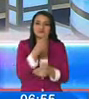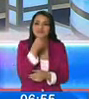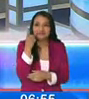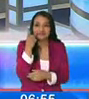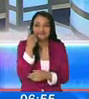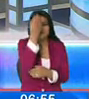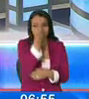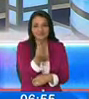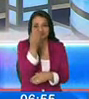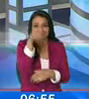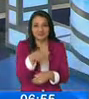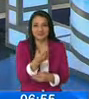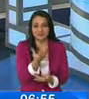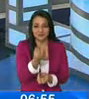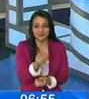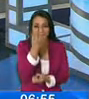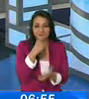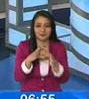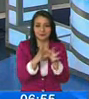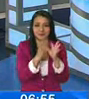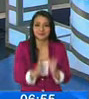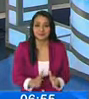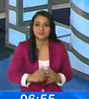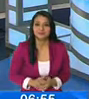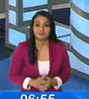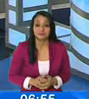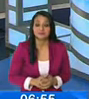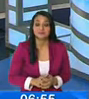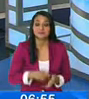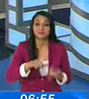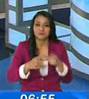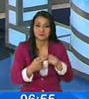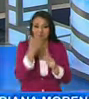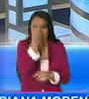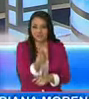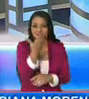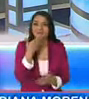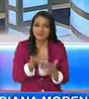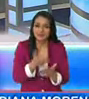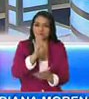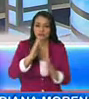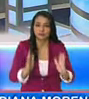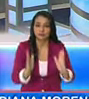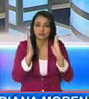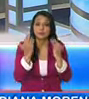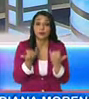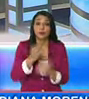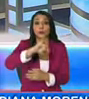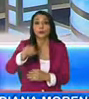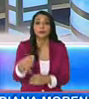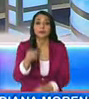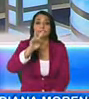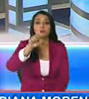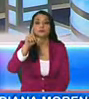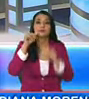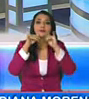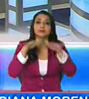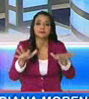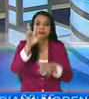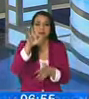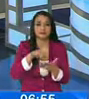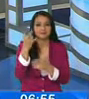día. ¿Qué tal, Robert? Amigos televidentes, ¿cómo están? Muy buenos días. Gracias por estar en nuestra sintonía y estamos en jueves 21 de septiembre de